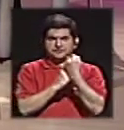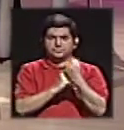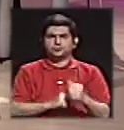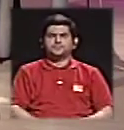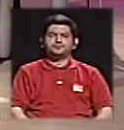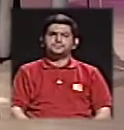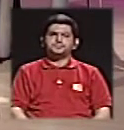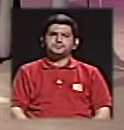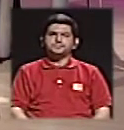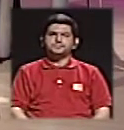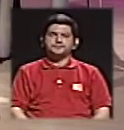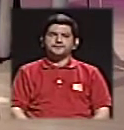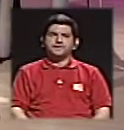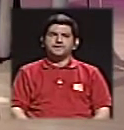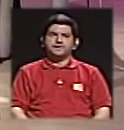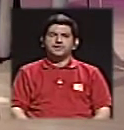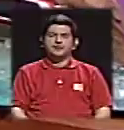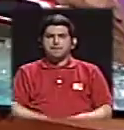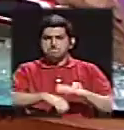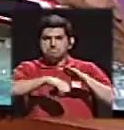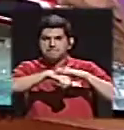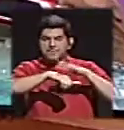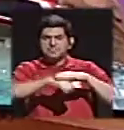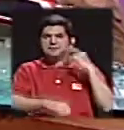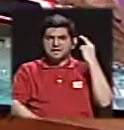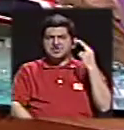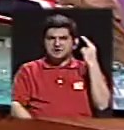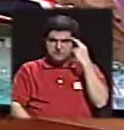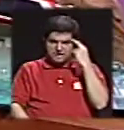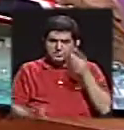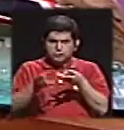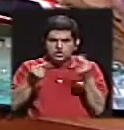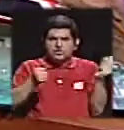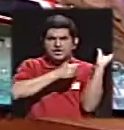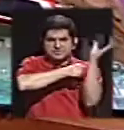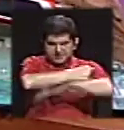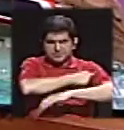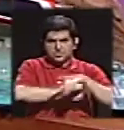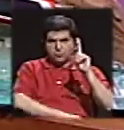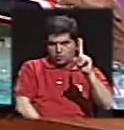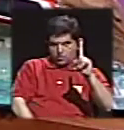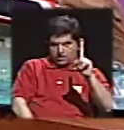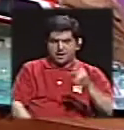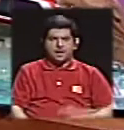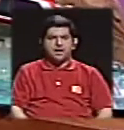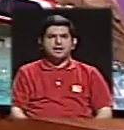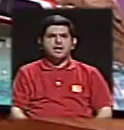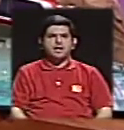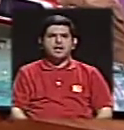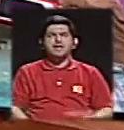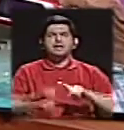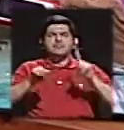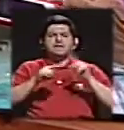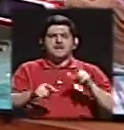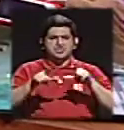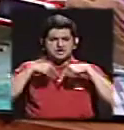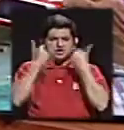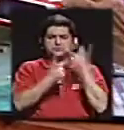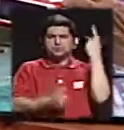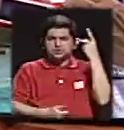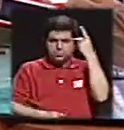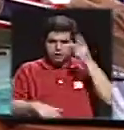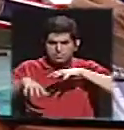cual se permitía una causal de despenalización y a partir de ciertos movimientos políticos, porque también